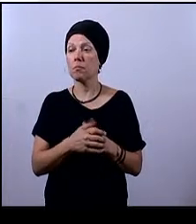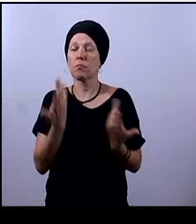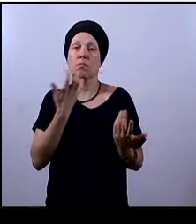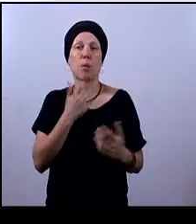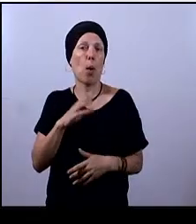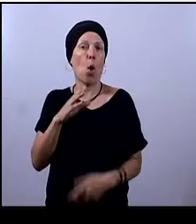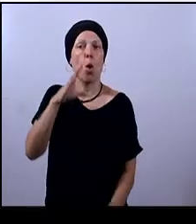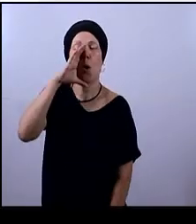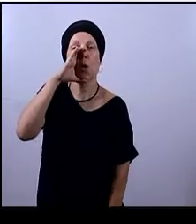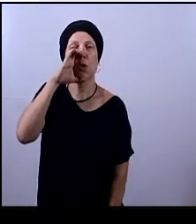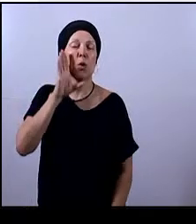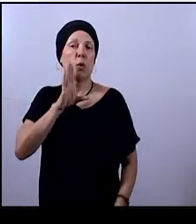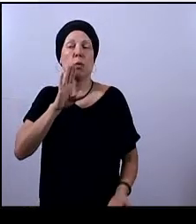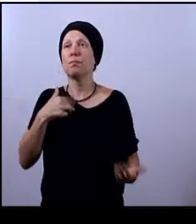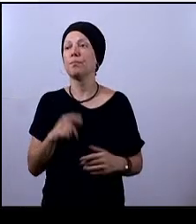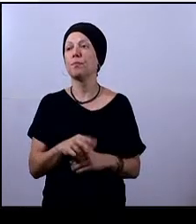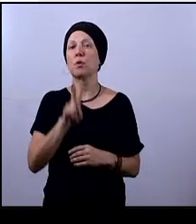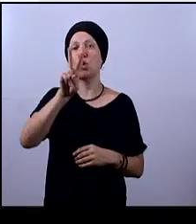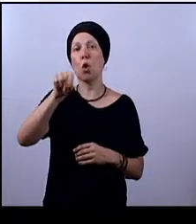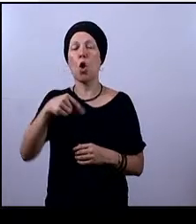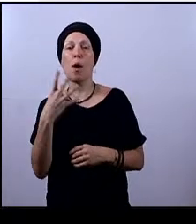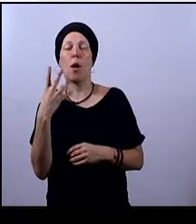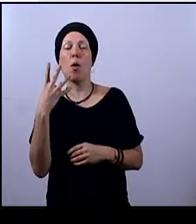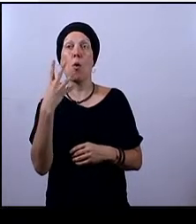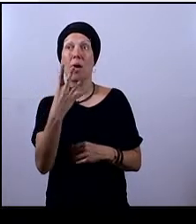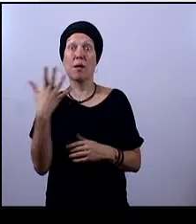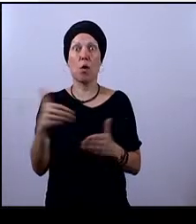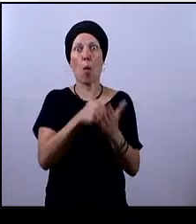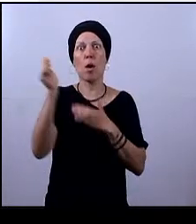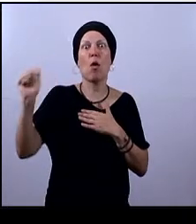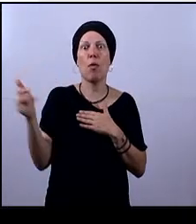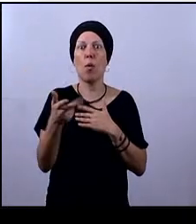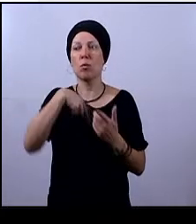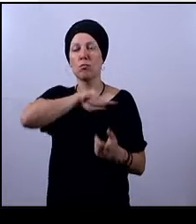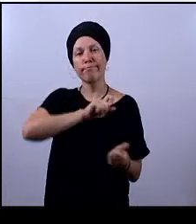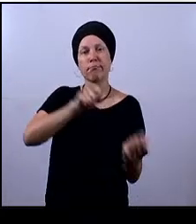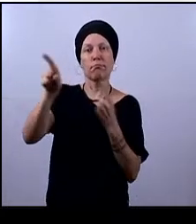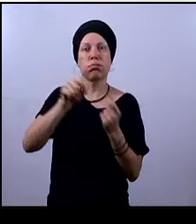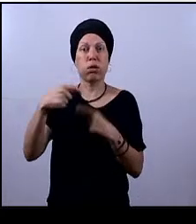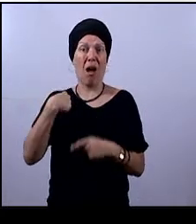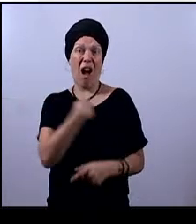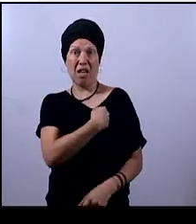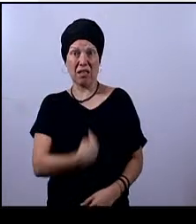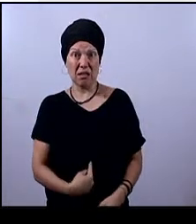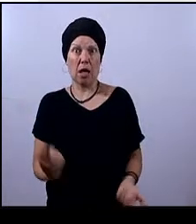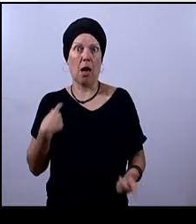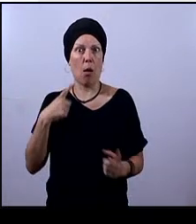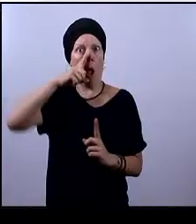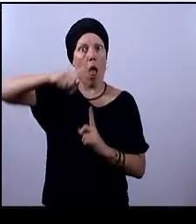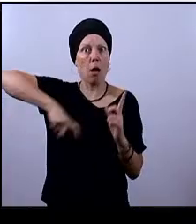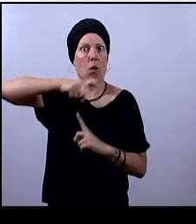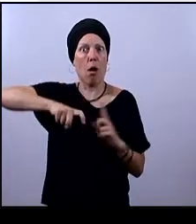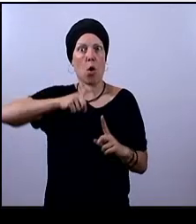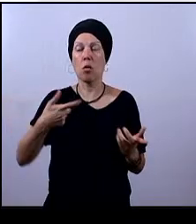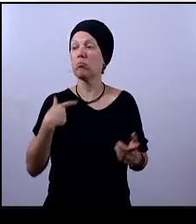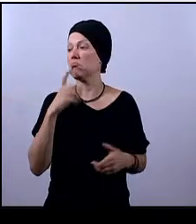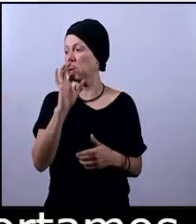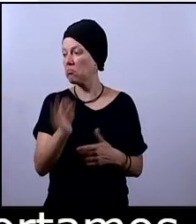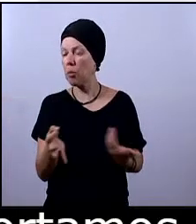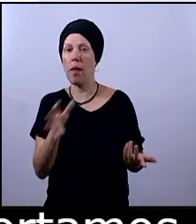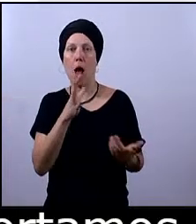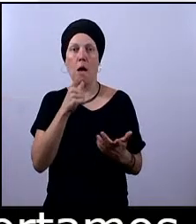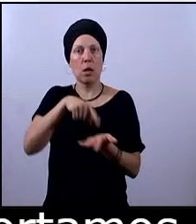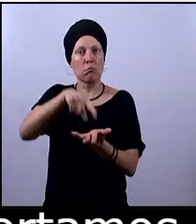porcino, son 2,45 millones de euros que exportamos a China anualmente. Es verdad que se han